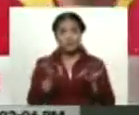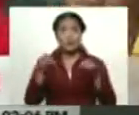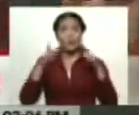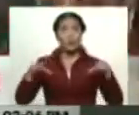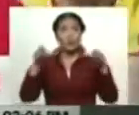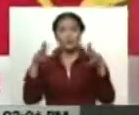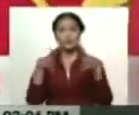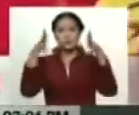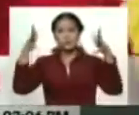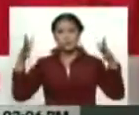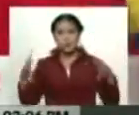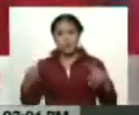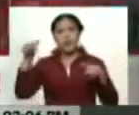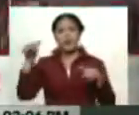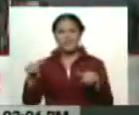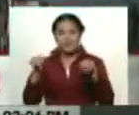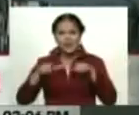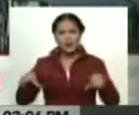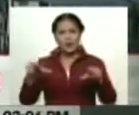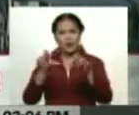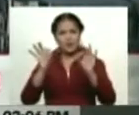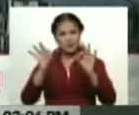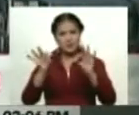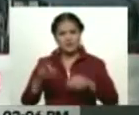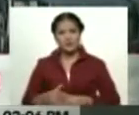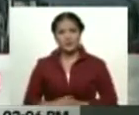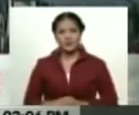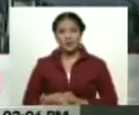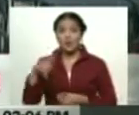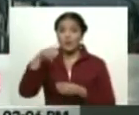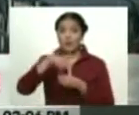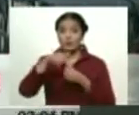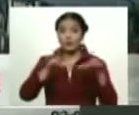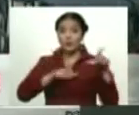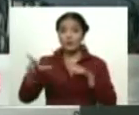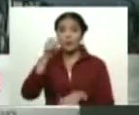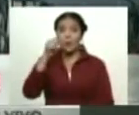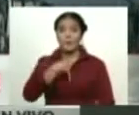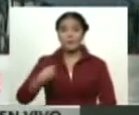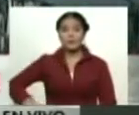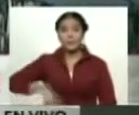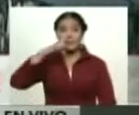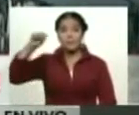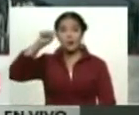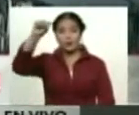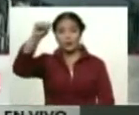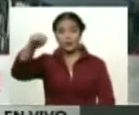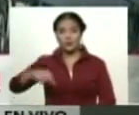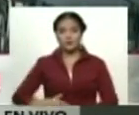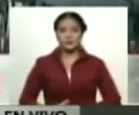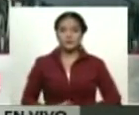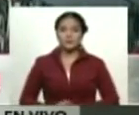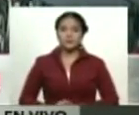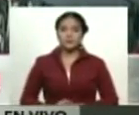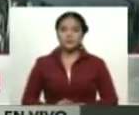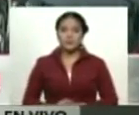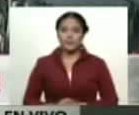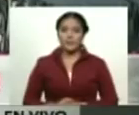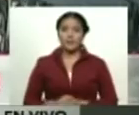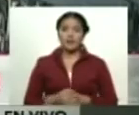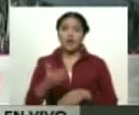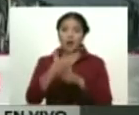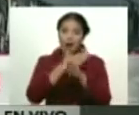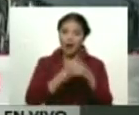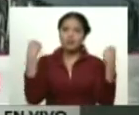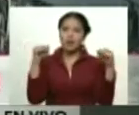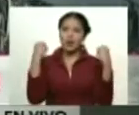megacentro. Y en el mismo fue precisamente donde sufragó el presidente Nicolás Maduro cuando se realizaron los ensayos